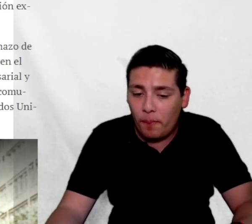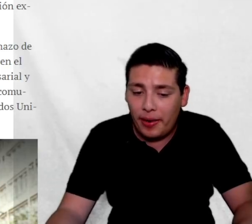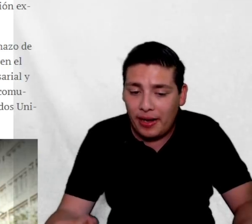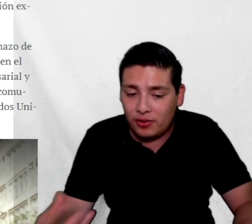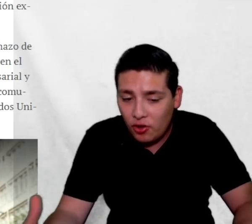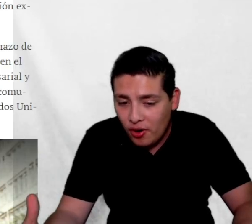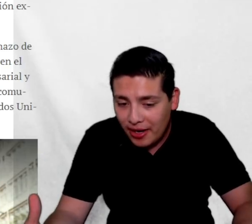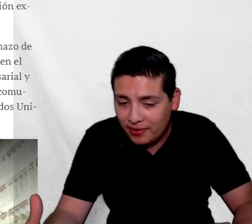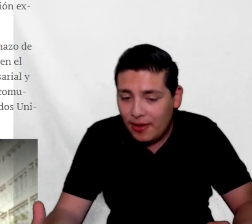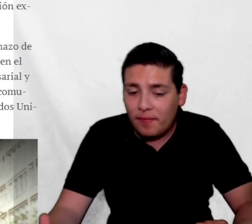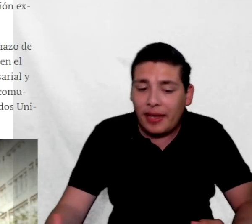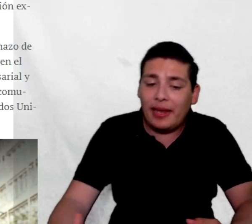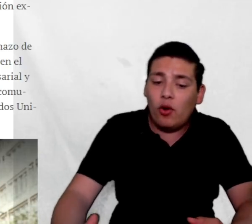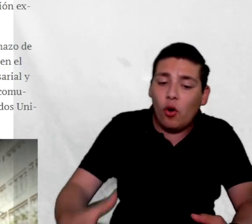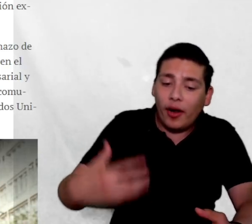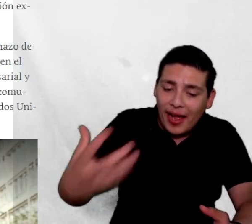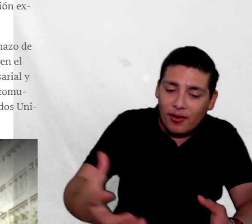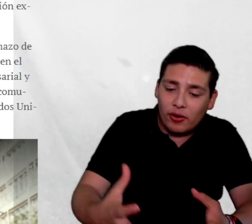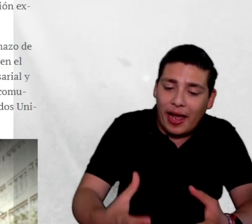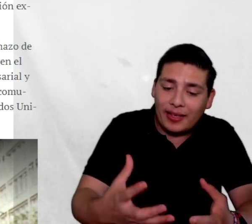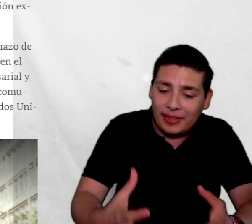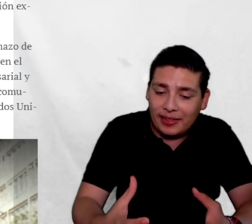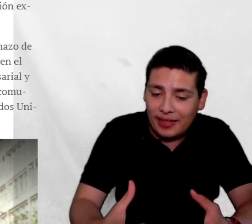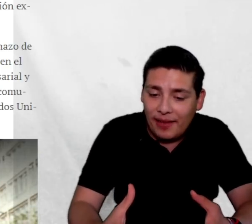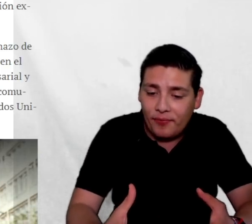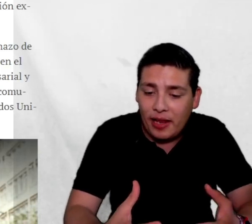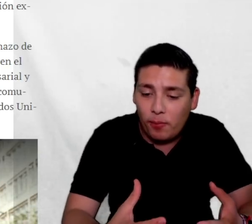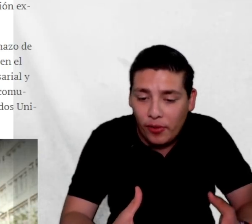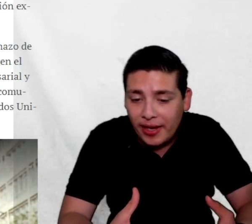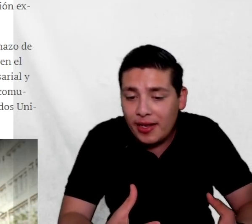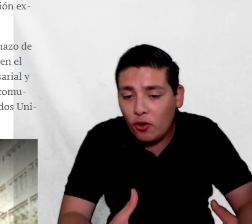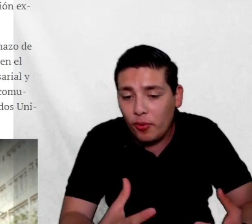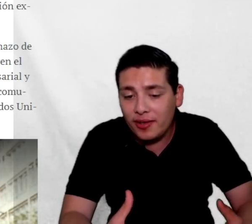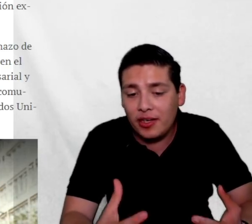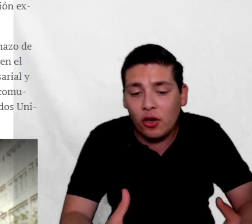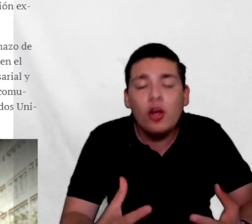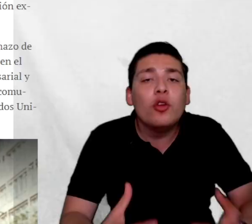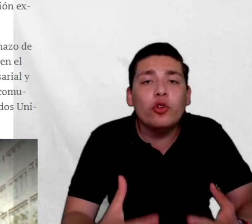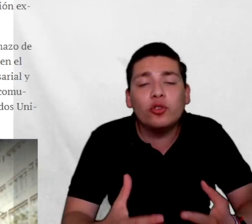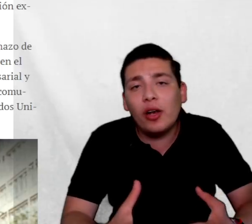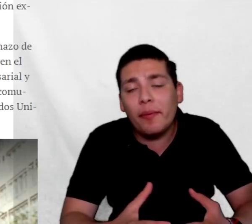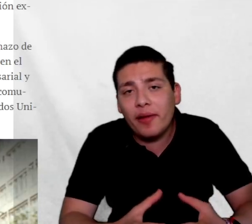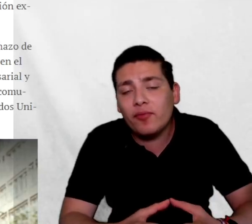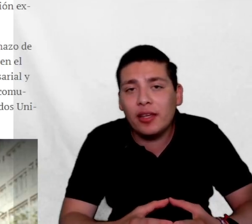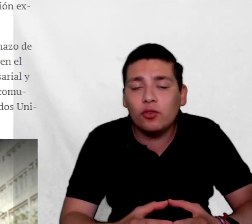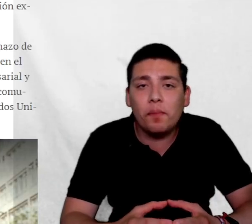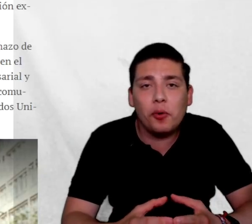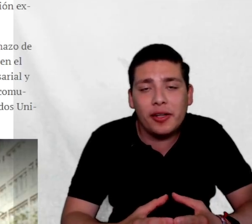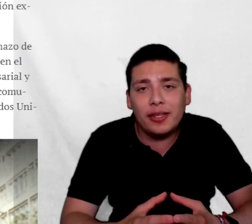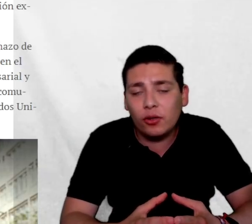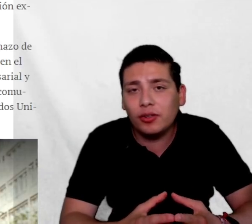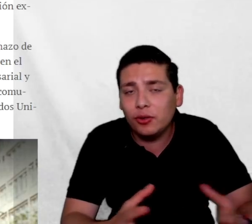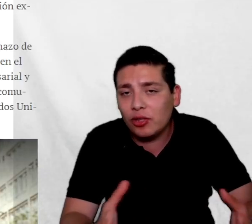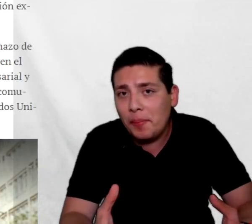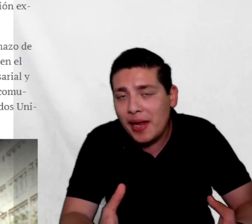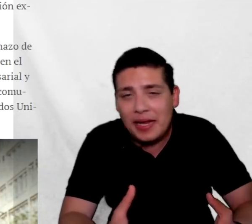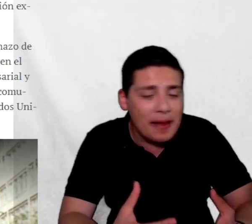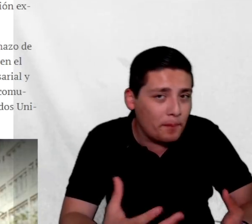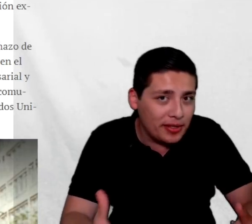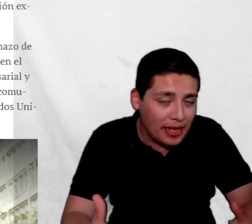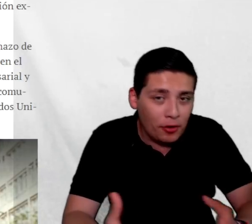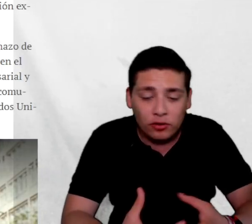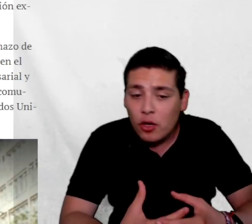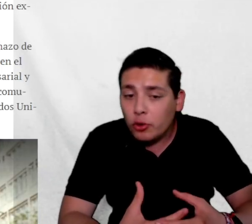diferentes operaciones lograron hacerse del poder. Y como les digo, no solamente son políticos, sino